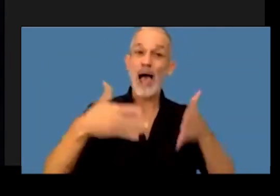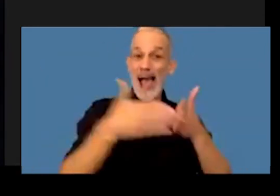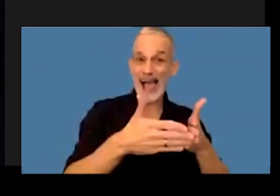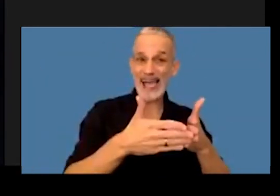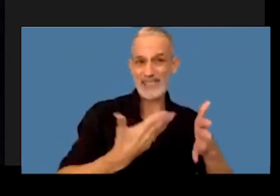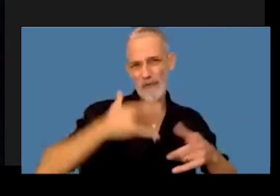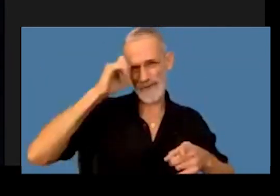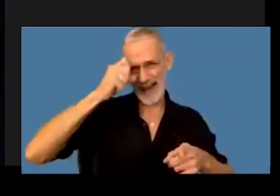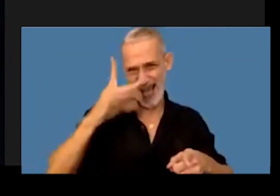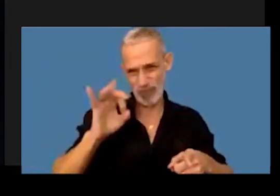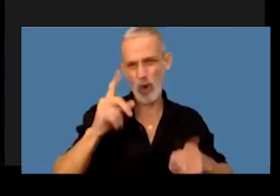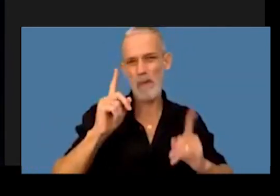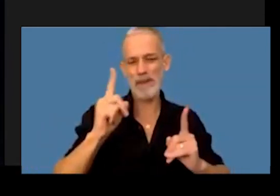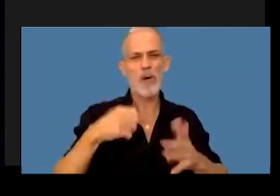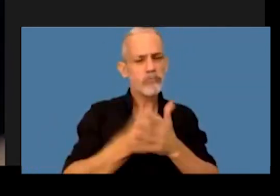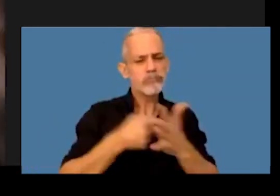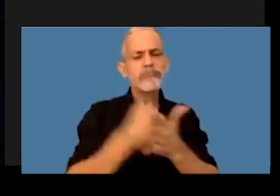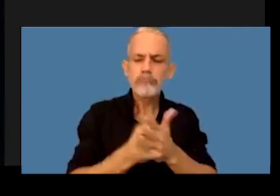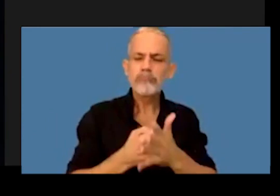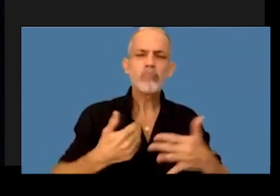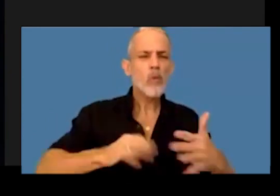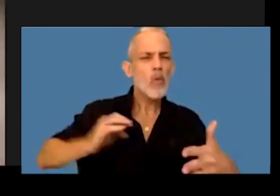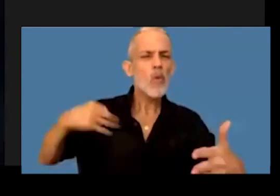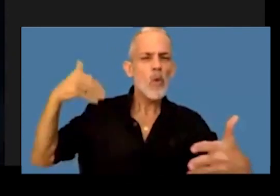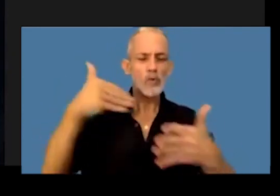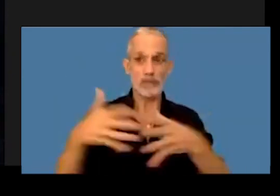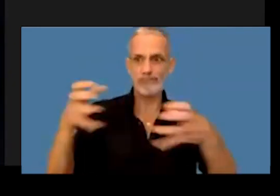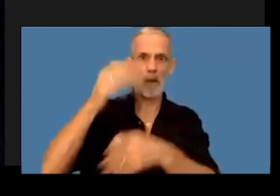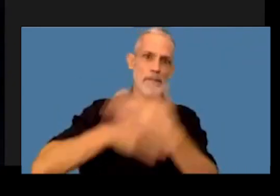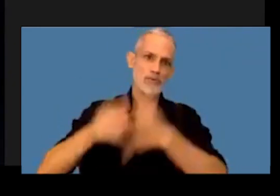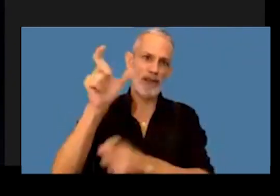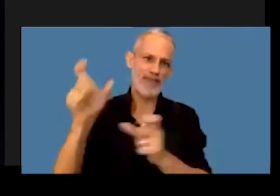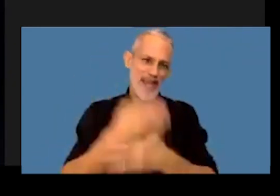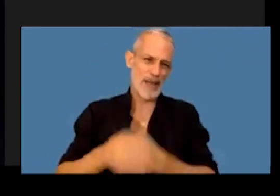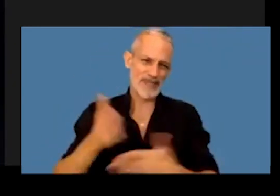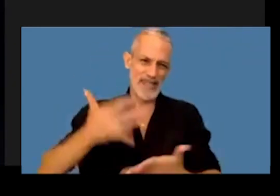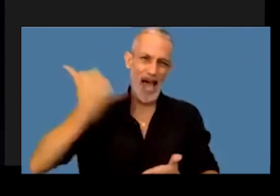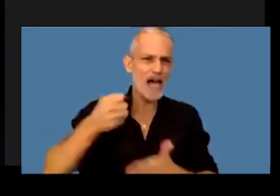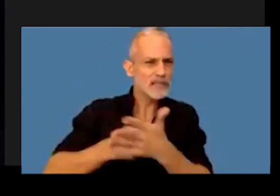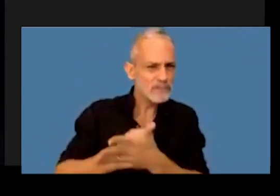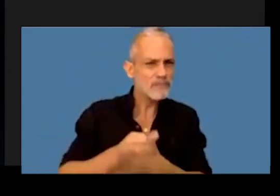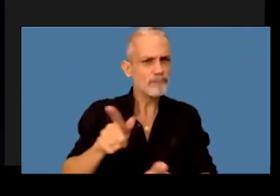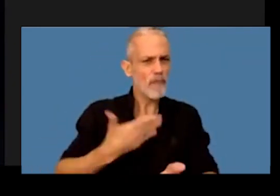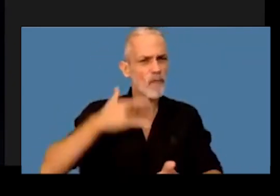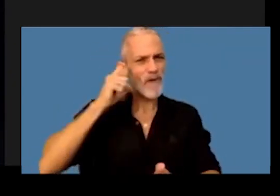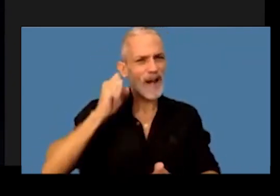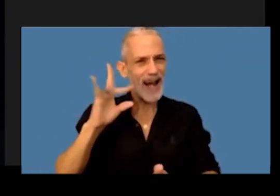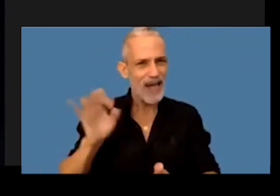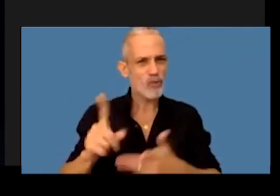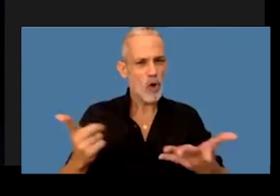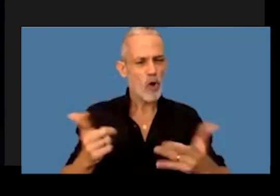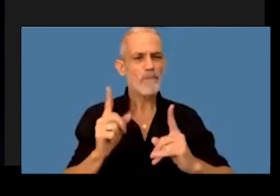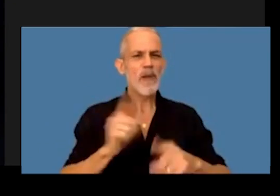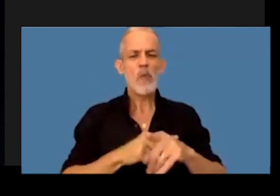persona que ha militado históricamente y que proviene del colectivo de personas con discapacidad, en un momento de cambio